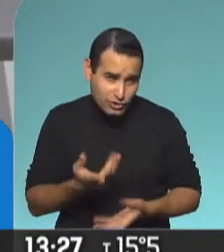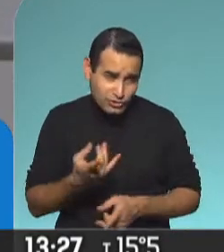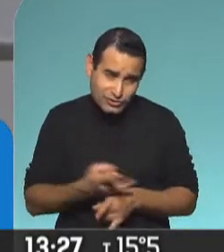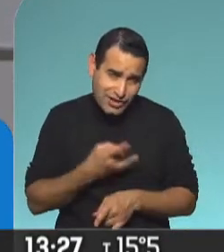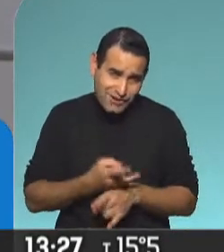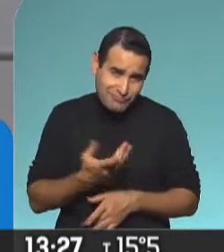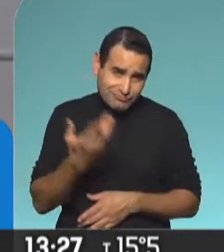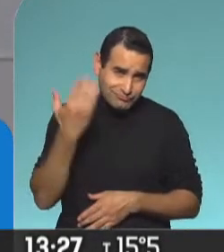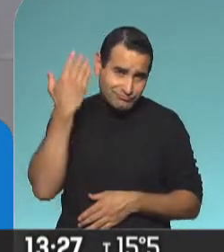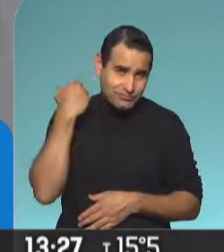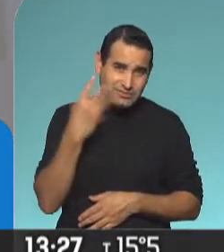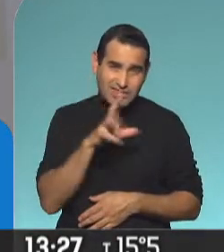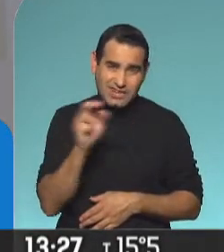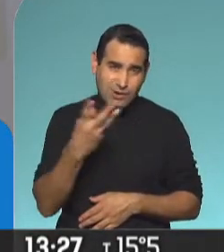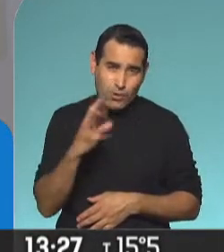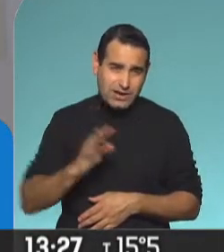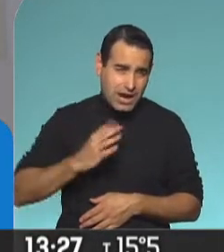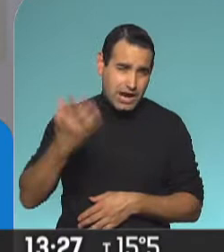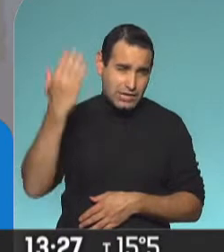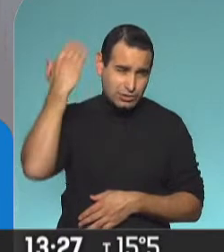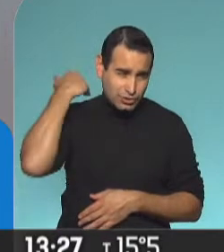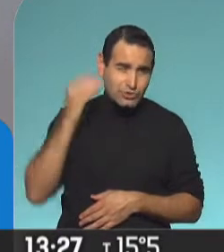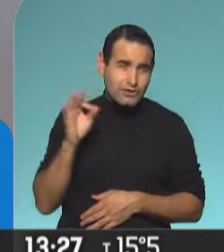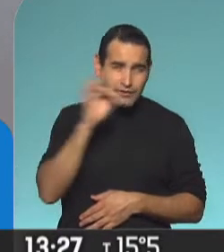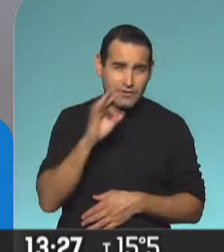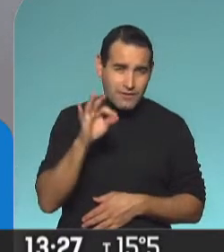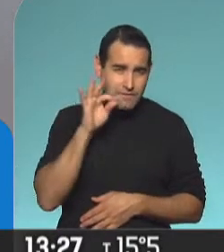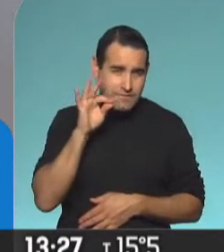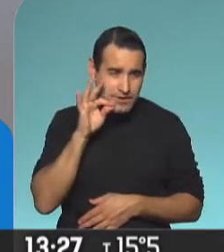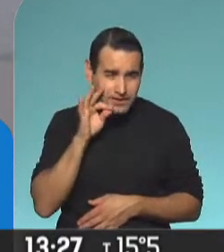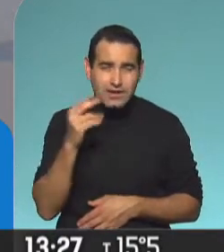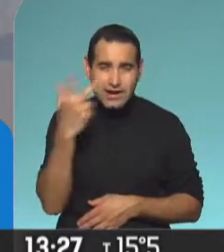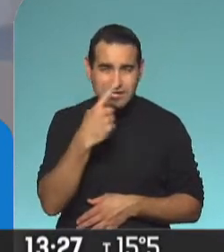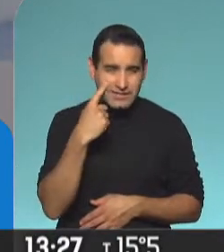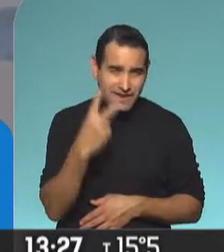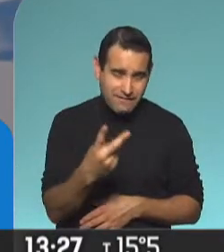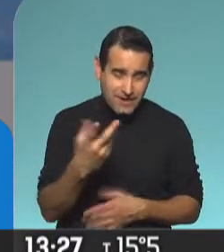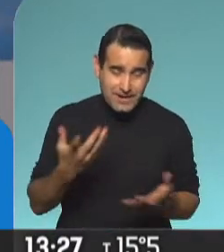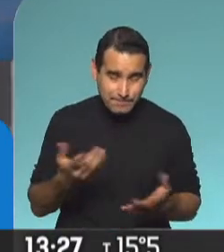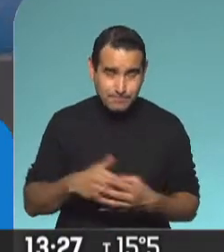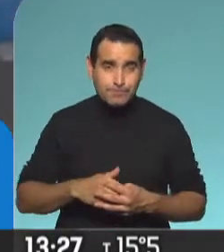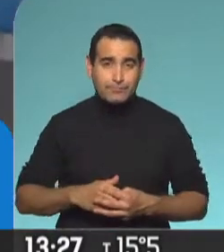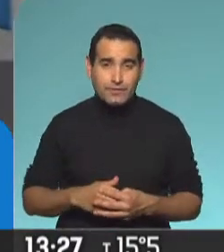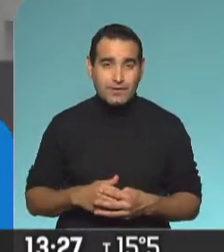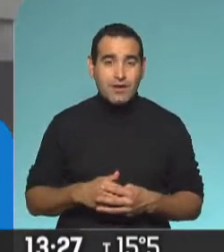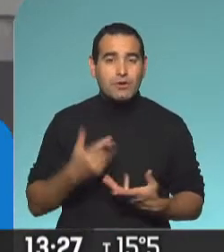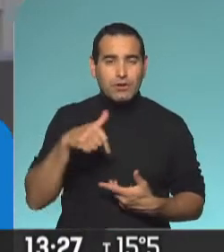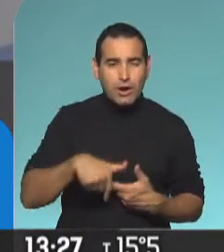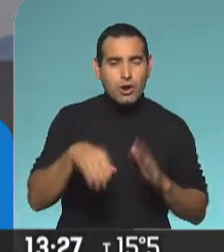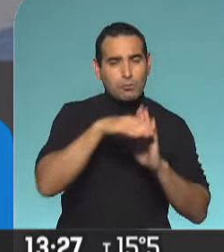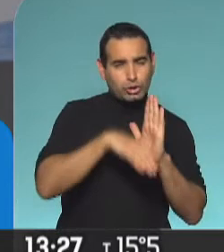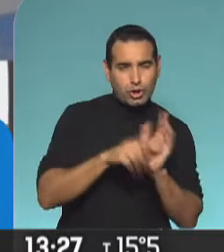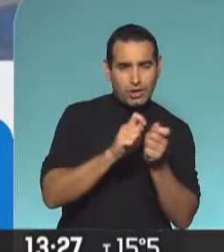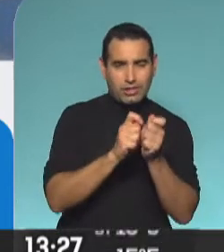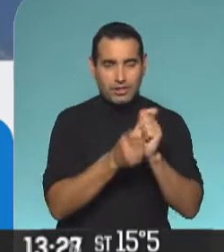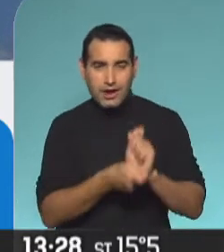hace 30, 40 años, con el advenimiento del virus del HIV y la enfermedad del SIDA, ¿no? Así es que ajustamos los protocolos,